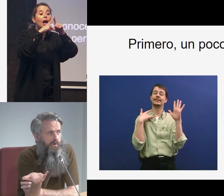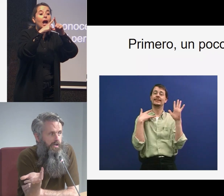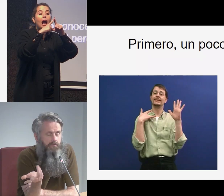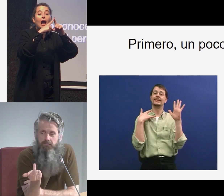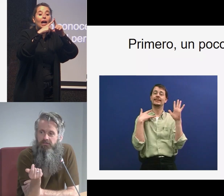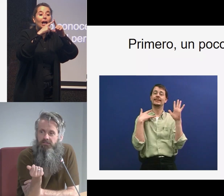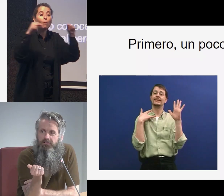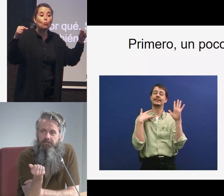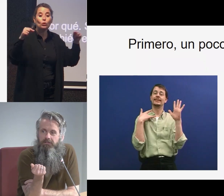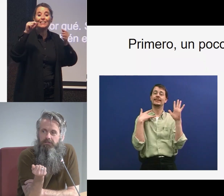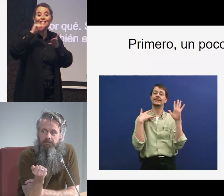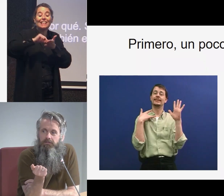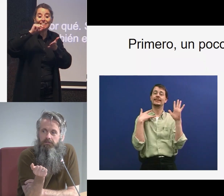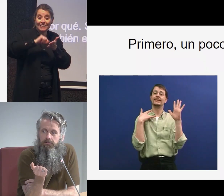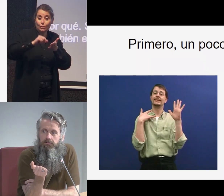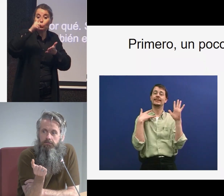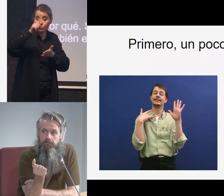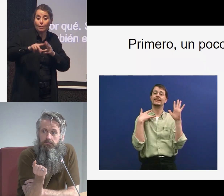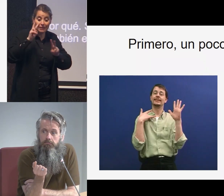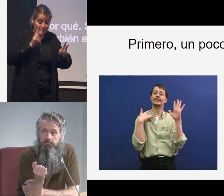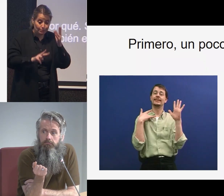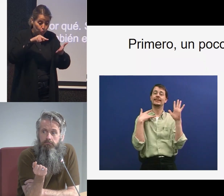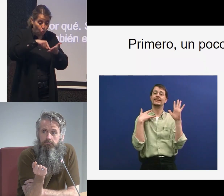también es visual.